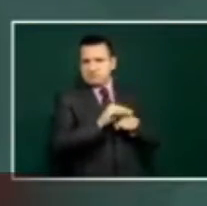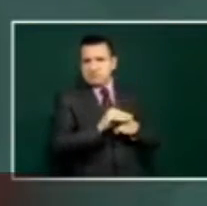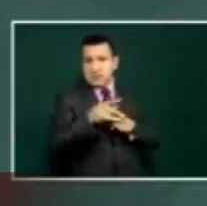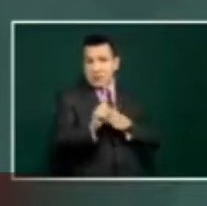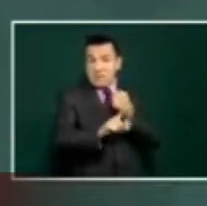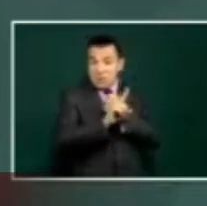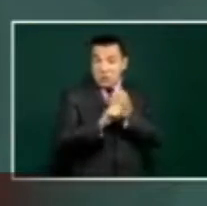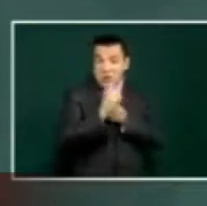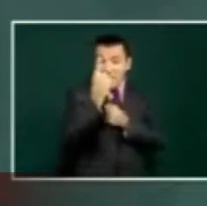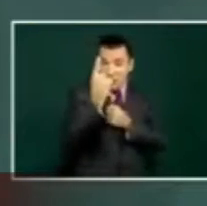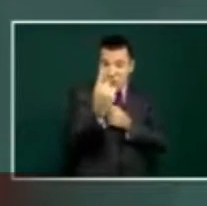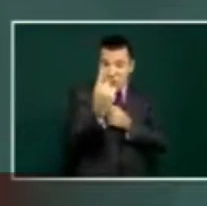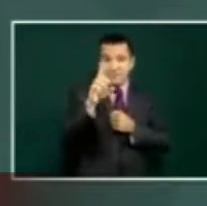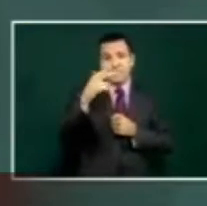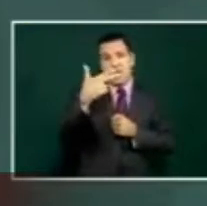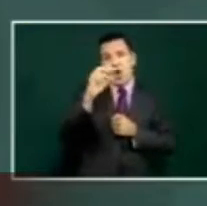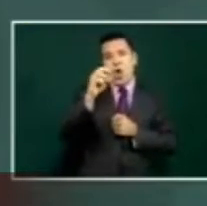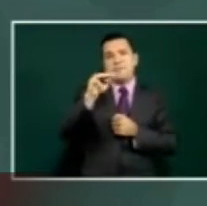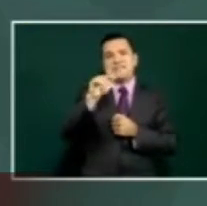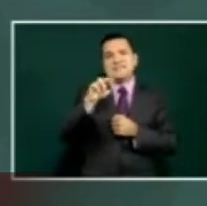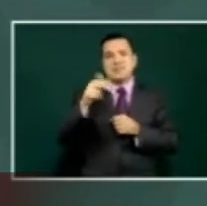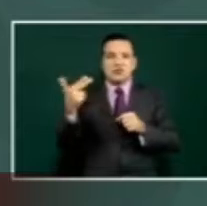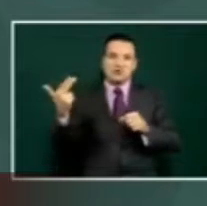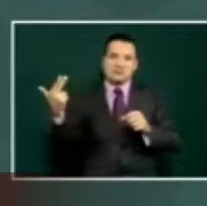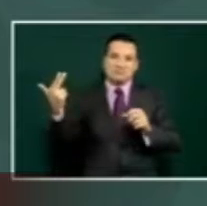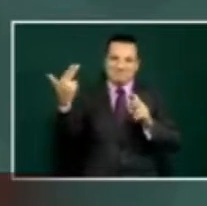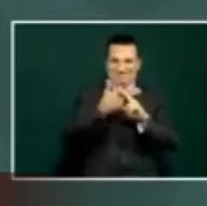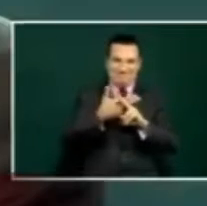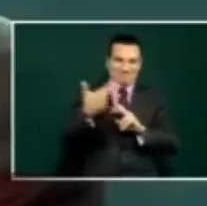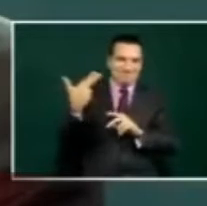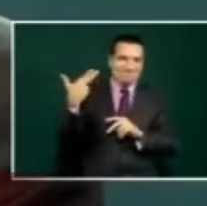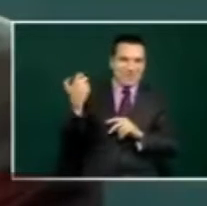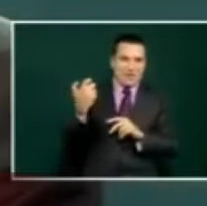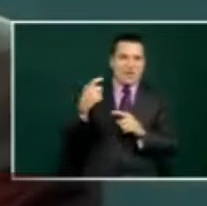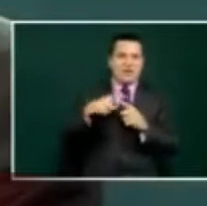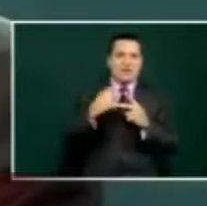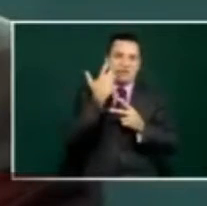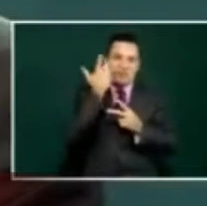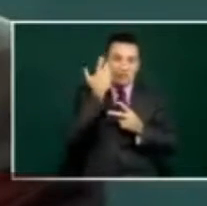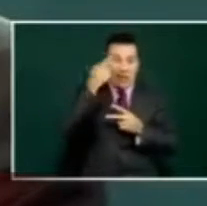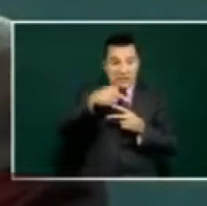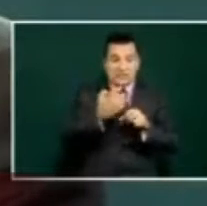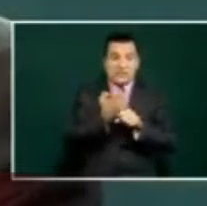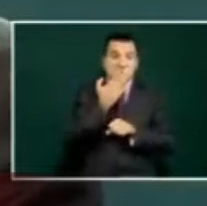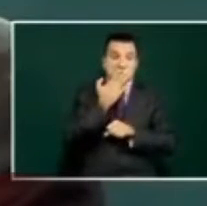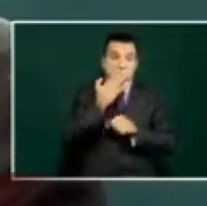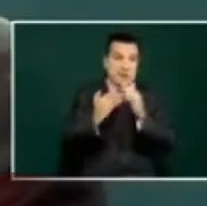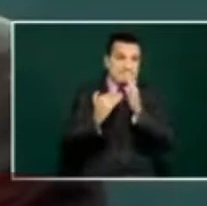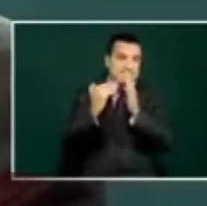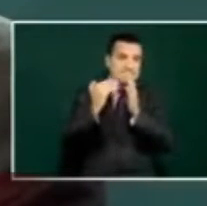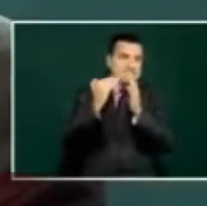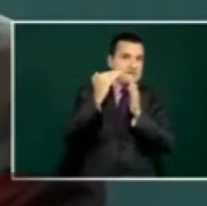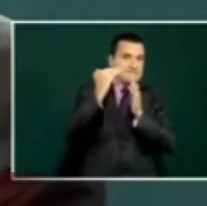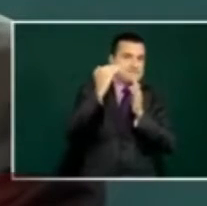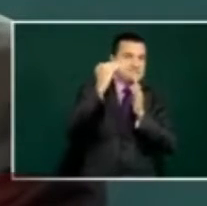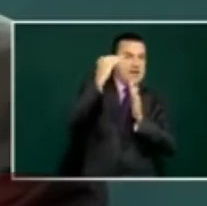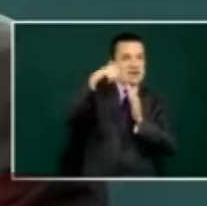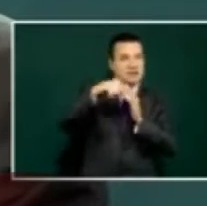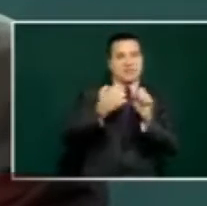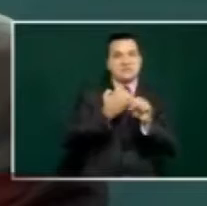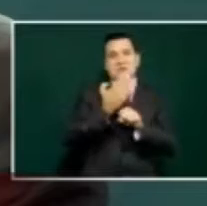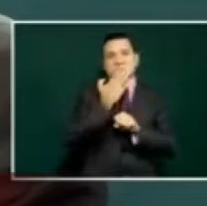el general Sandoval dijo que como acción inmediata comenzarán con el proceso de depuración encabezada por mandos militares en Cajeme,